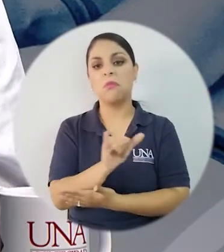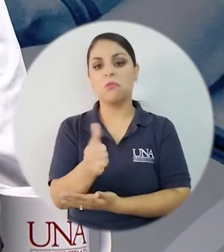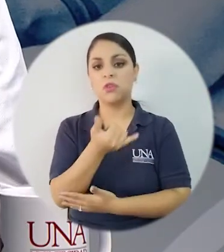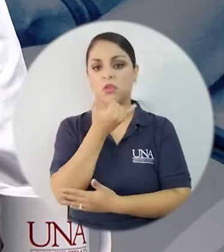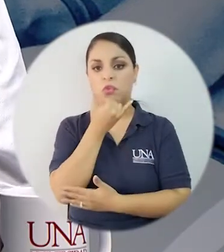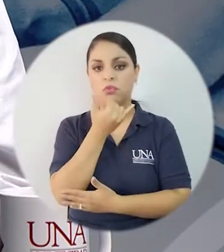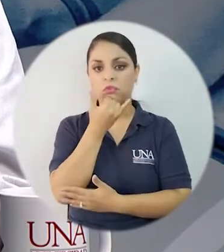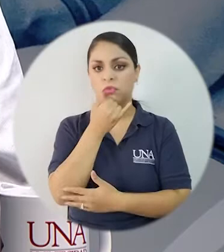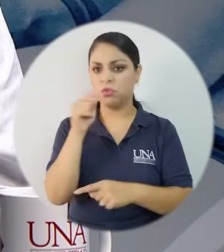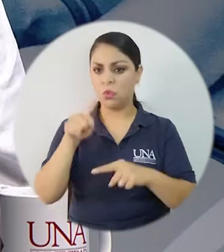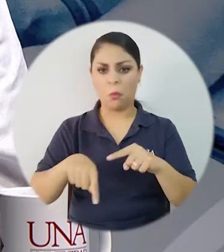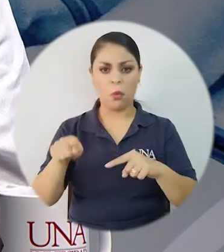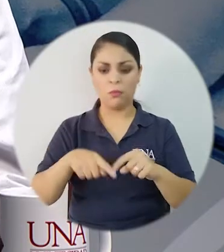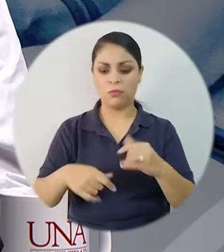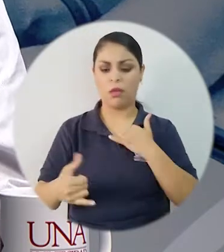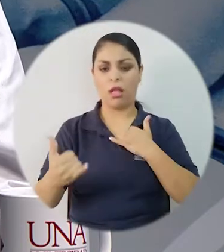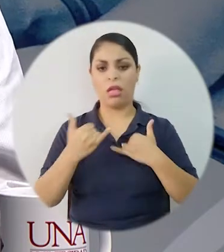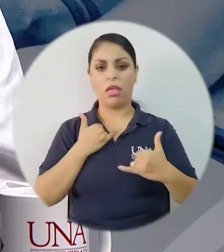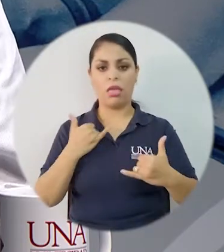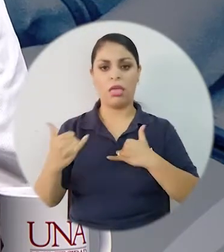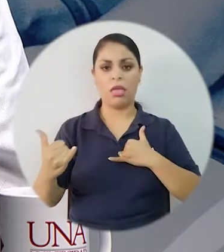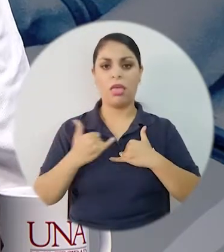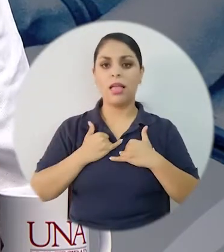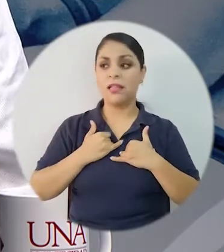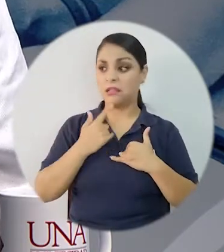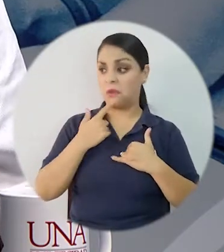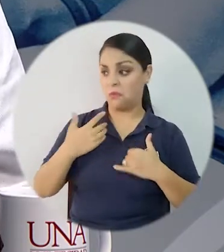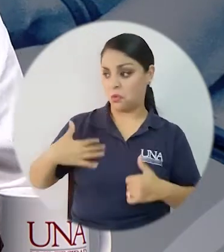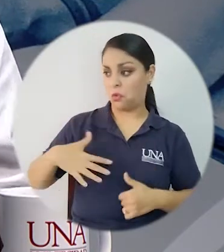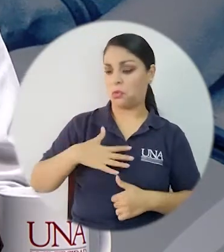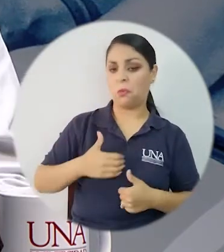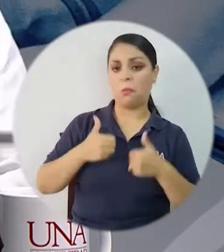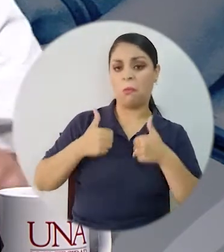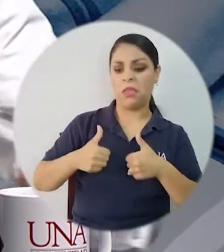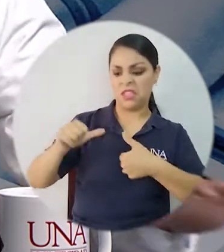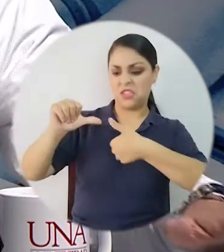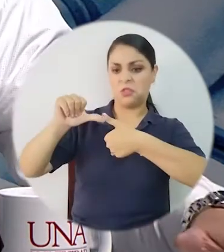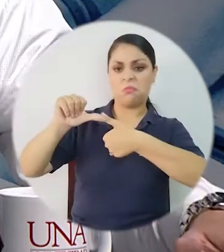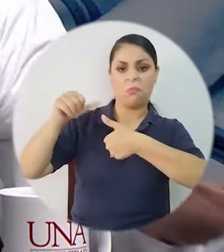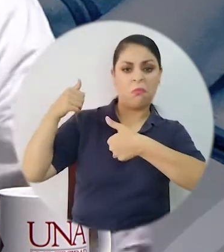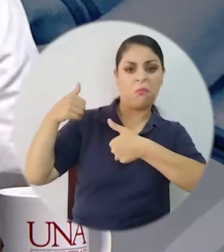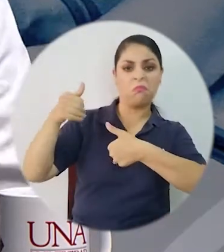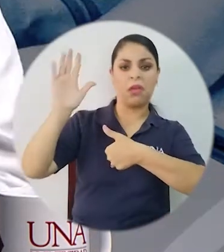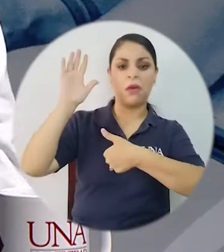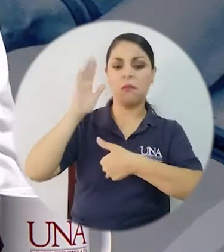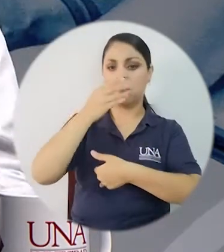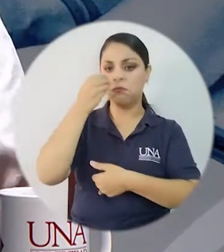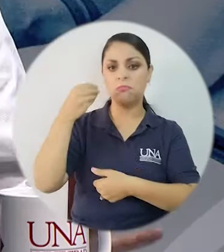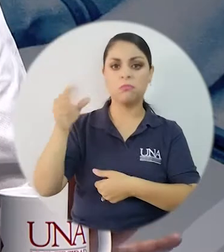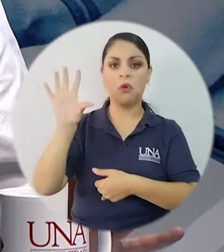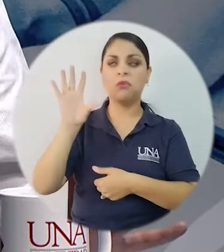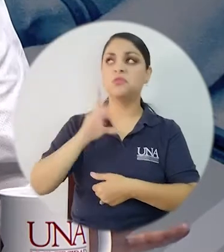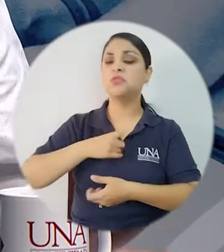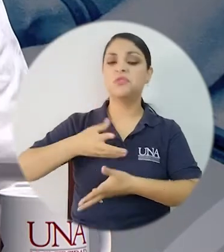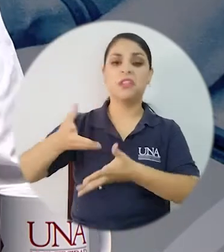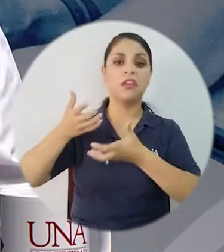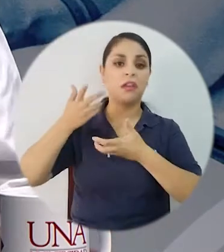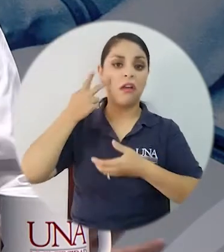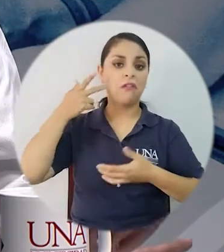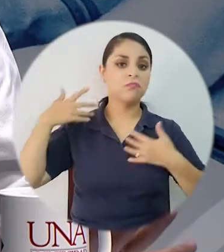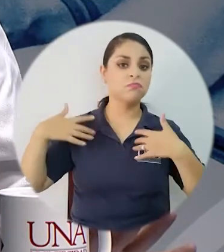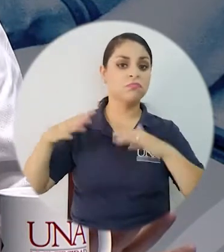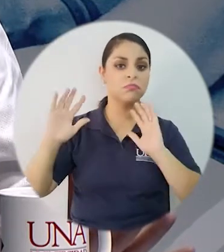errores. No podemos ser tan egoístas de decir, si nosotros estamos bien, que al resto de Centroamérica le vaya como Dios quiera o